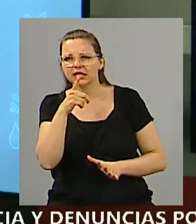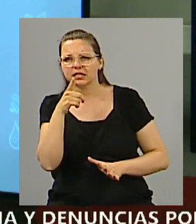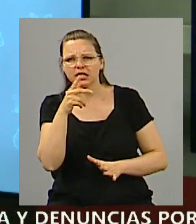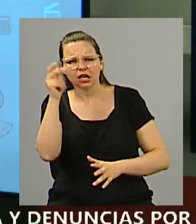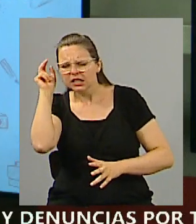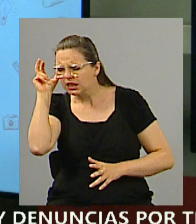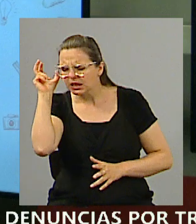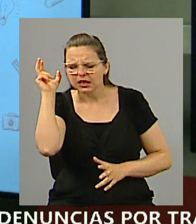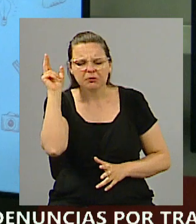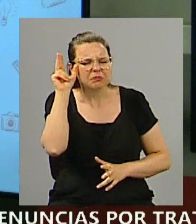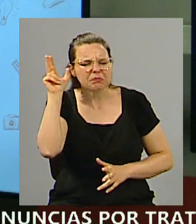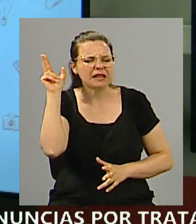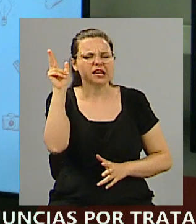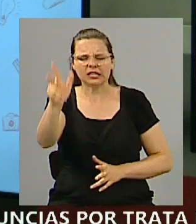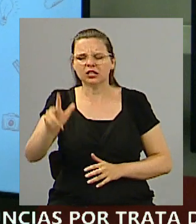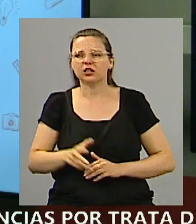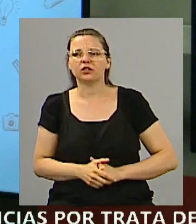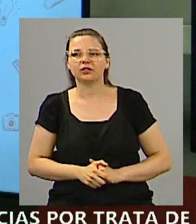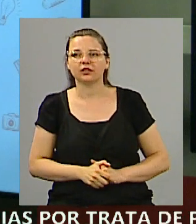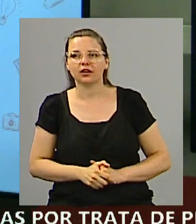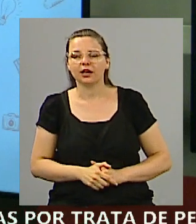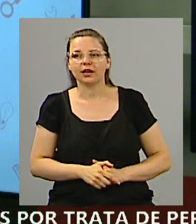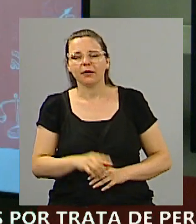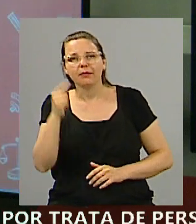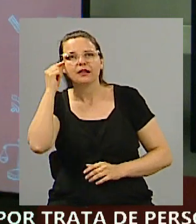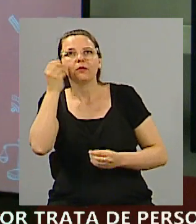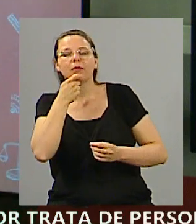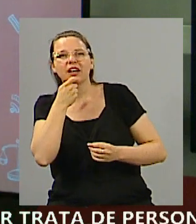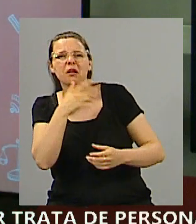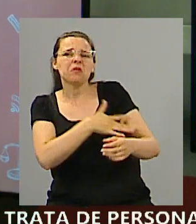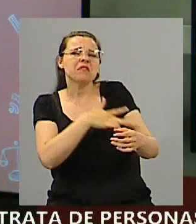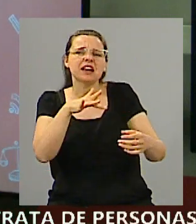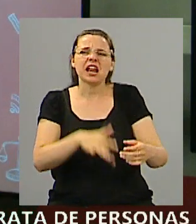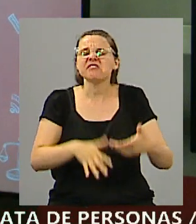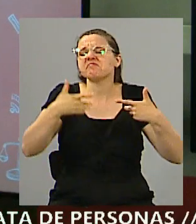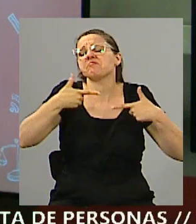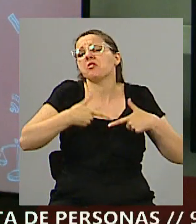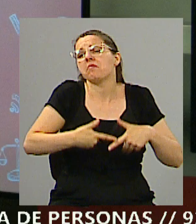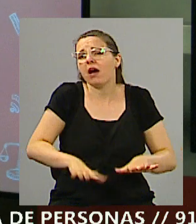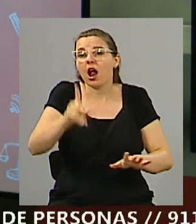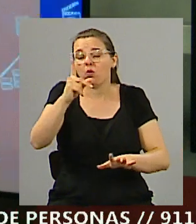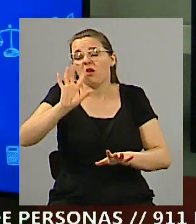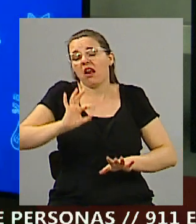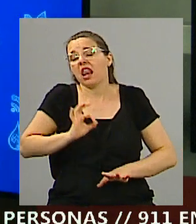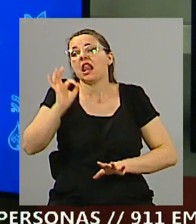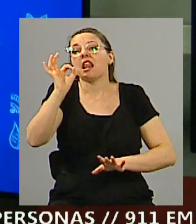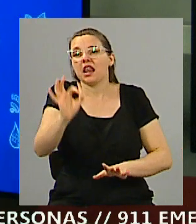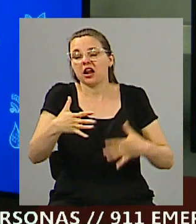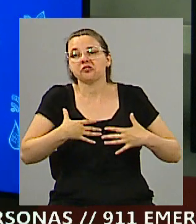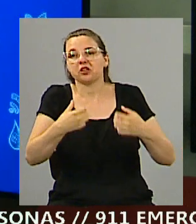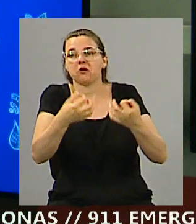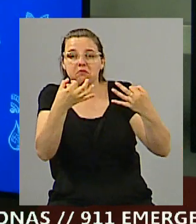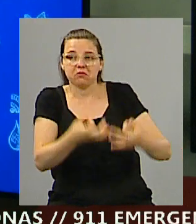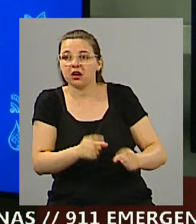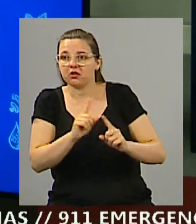¿No? Entonces, por ahí pensar en que sea un análisis anual que nos hacemos para saber si estamos bien o no de nuestra salud, es